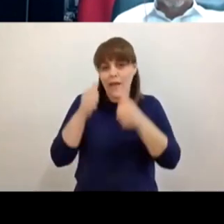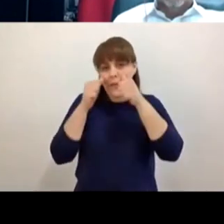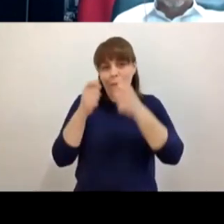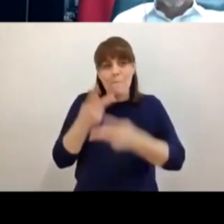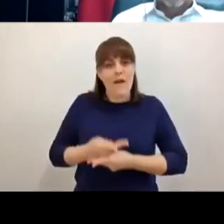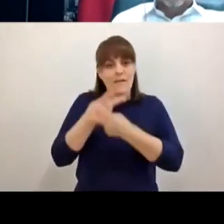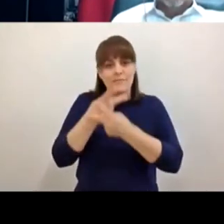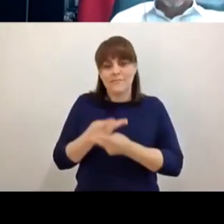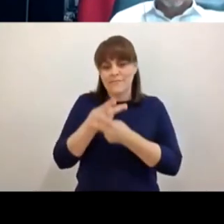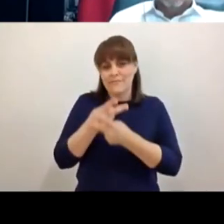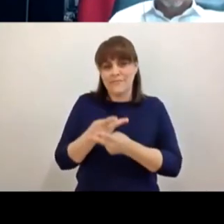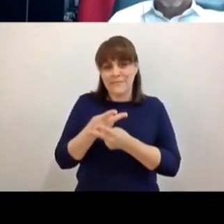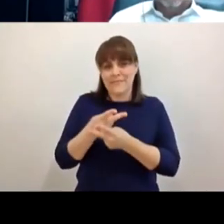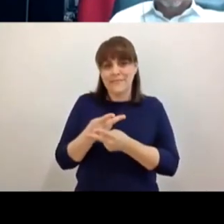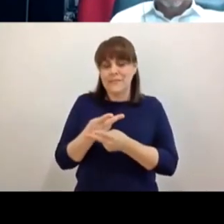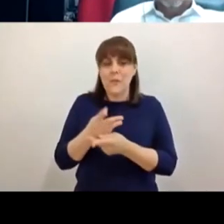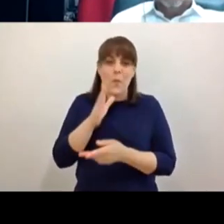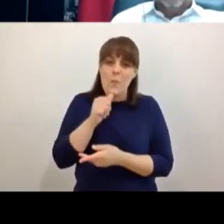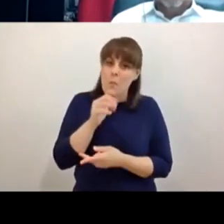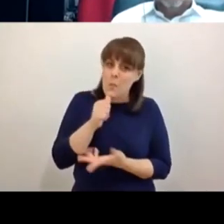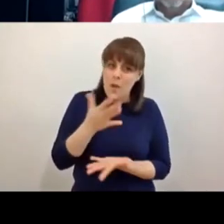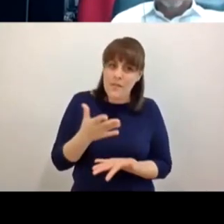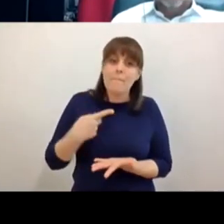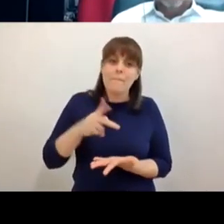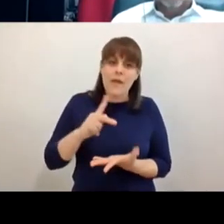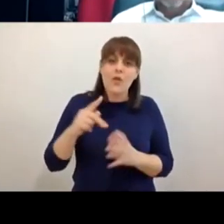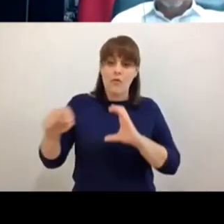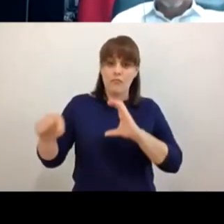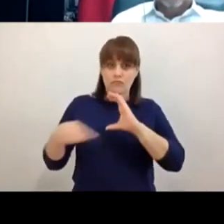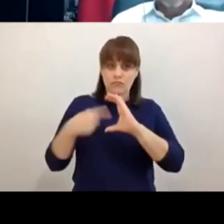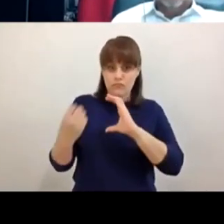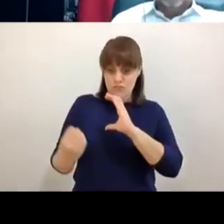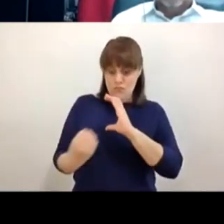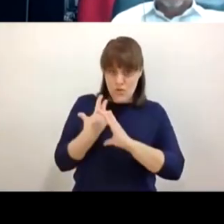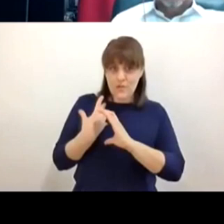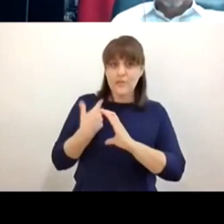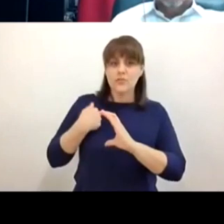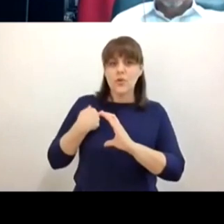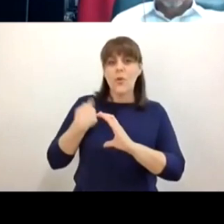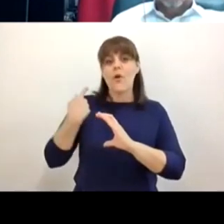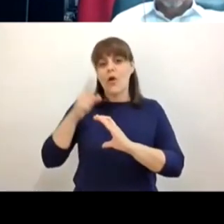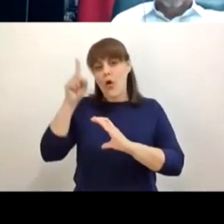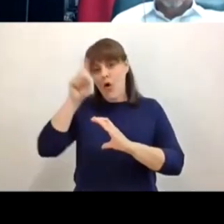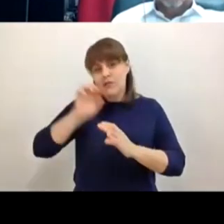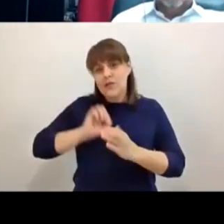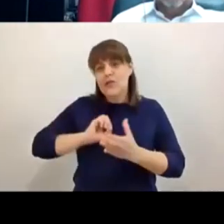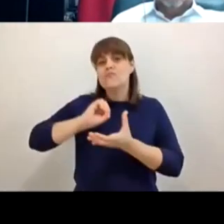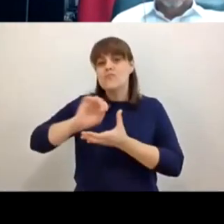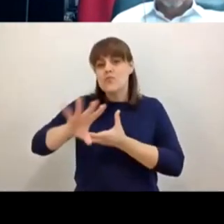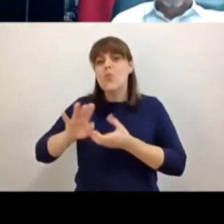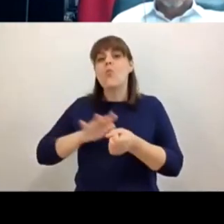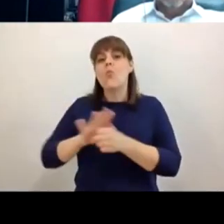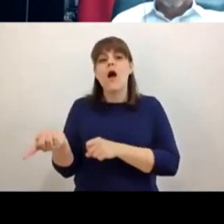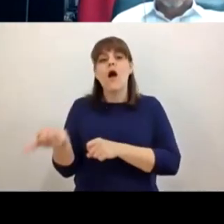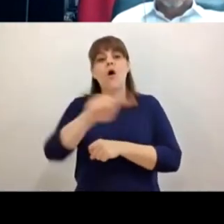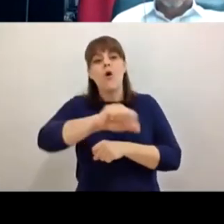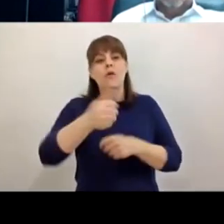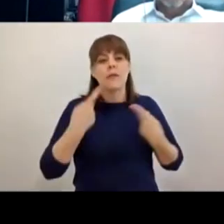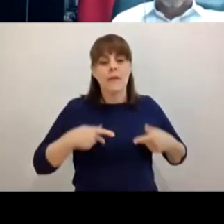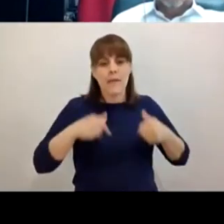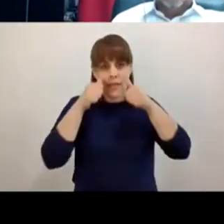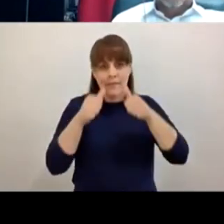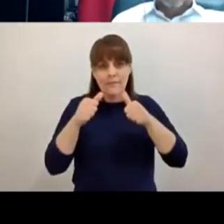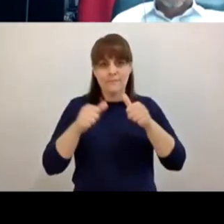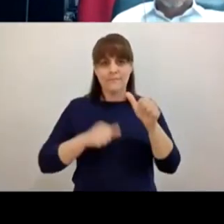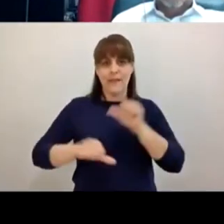toda seguridad, si me envían ahí algún correo, yo podré derivarlos. Y agradezco mucho otra vez la escucha de